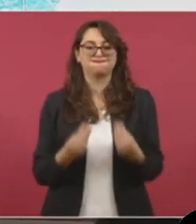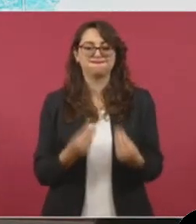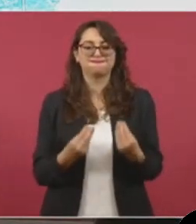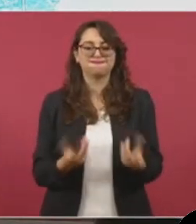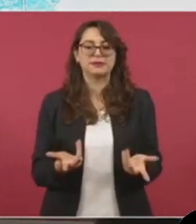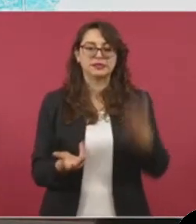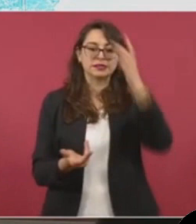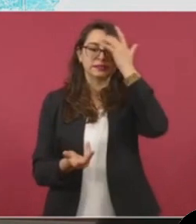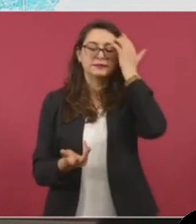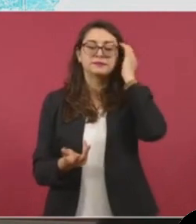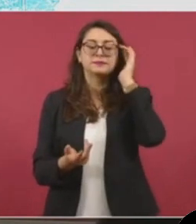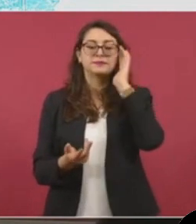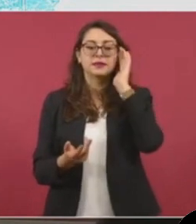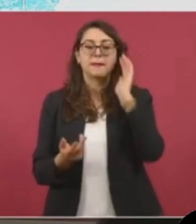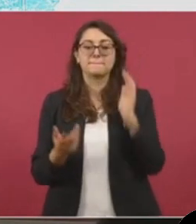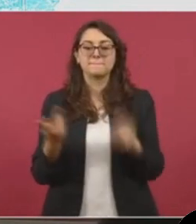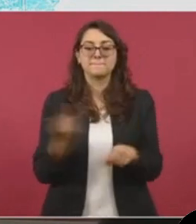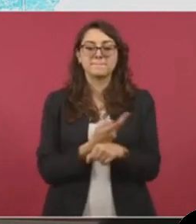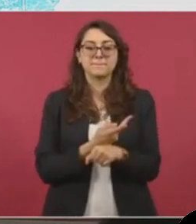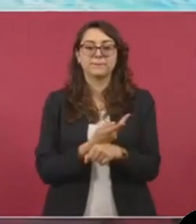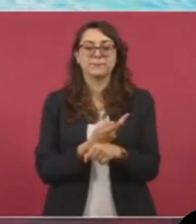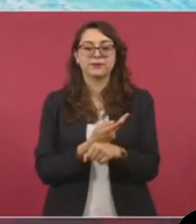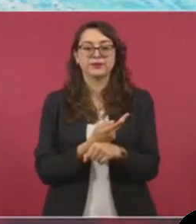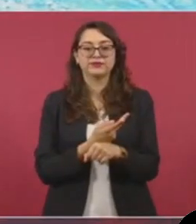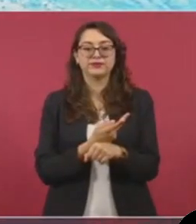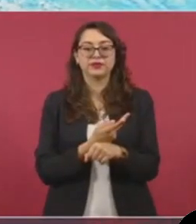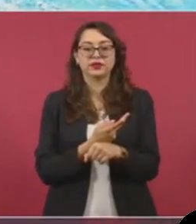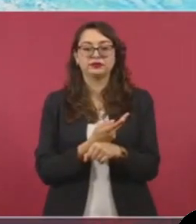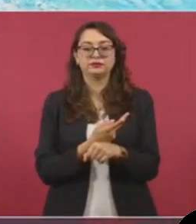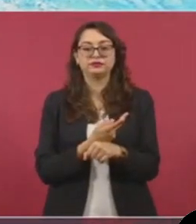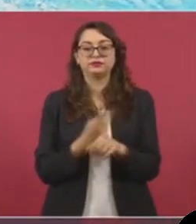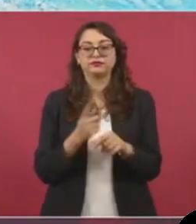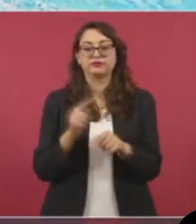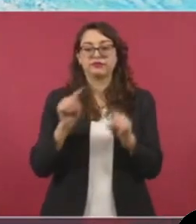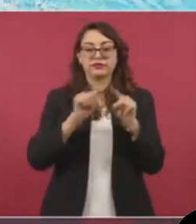malaconsejados este es este Ese es el